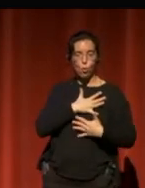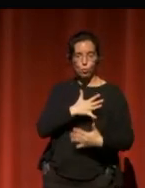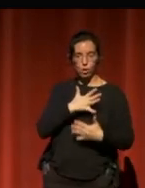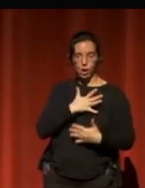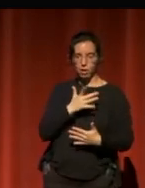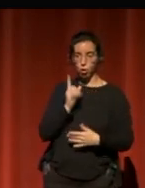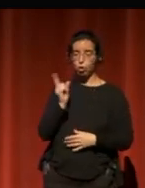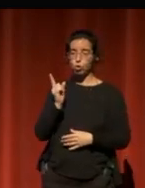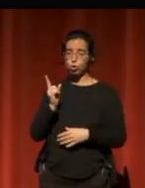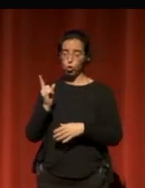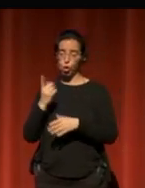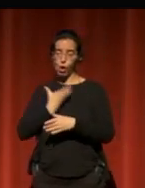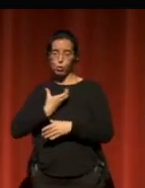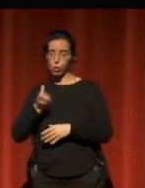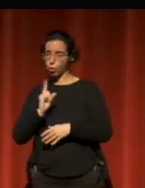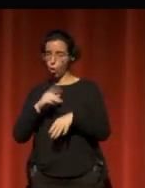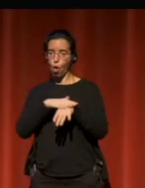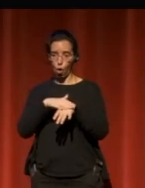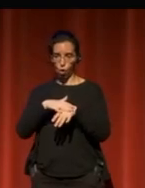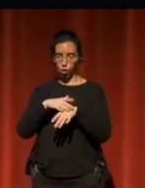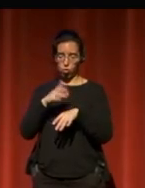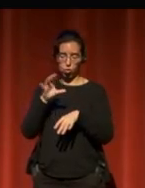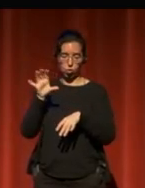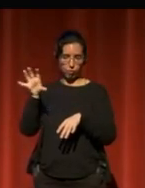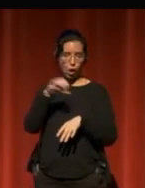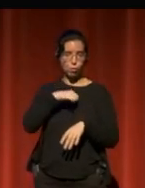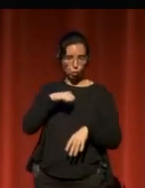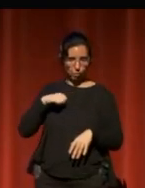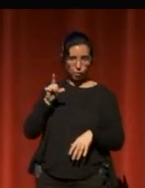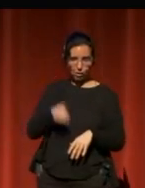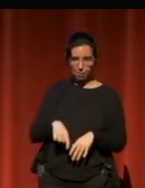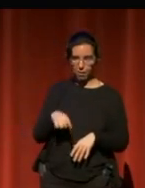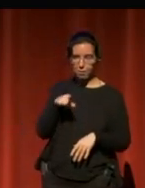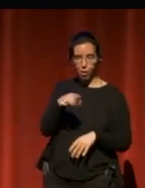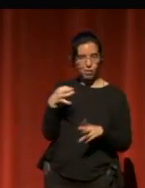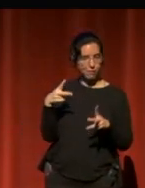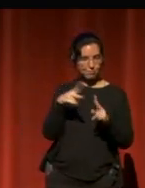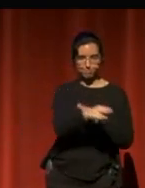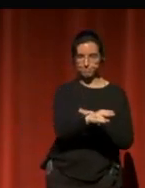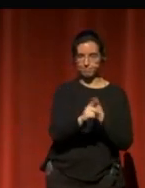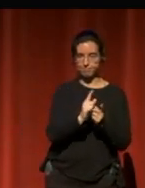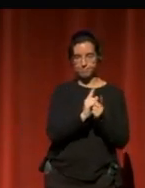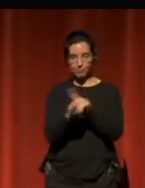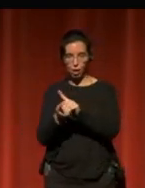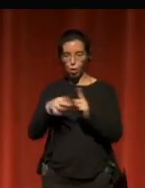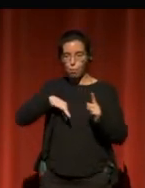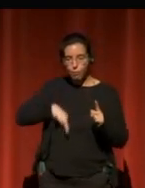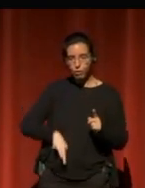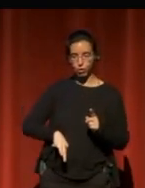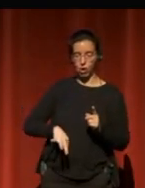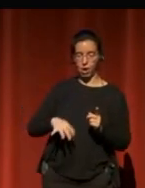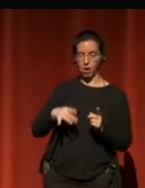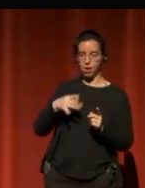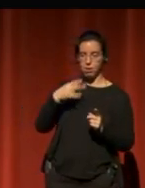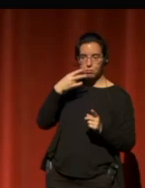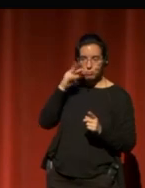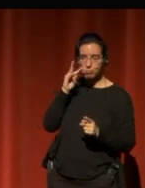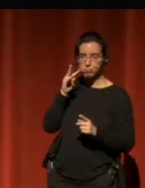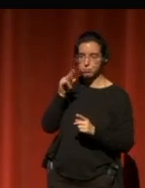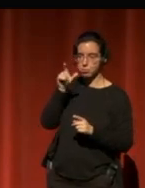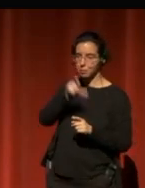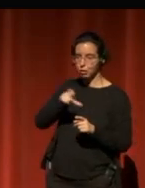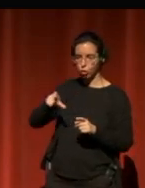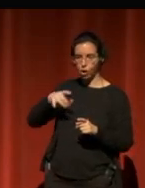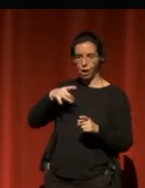Esa tentación existe, no puede existir. Cuando además tenemos que contar con expertas y expertos en información, pero